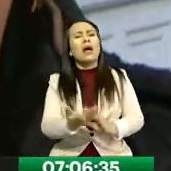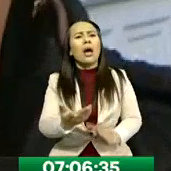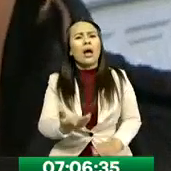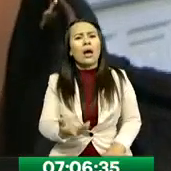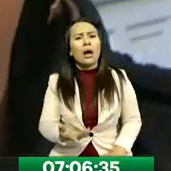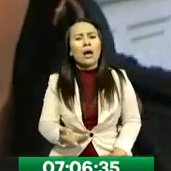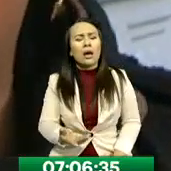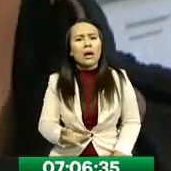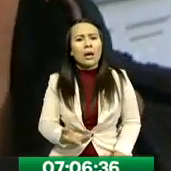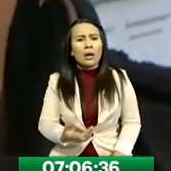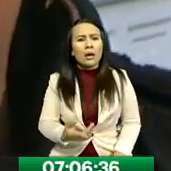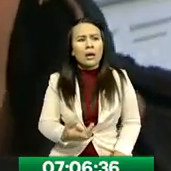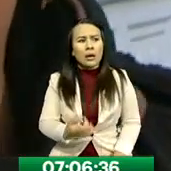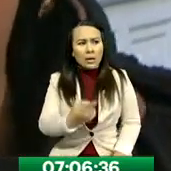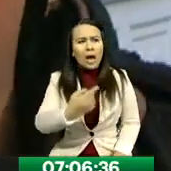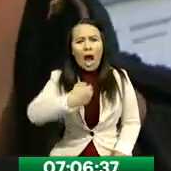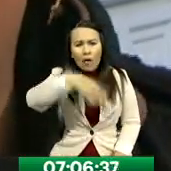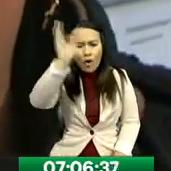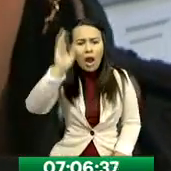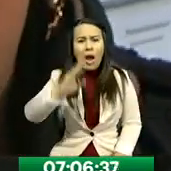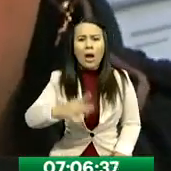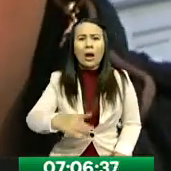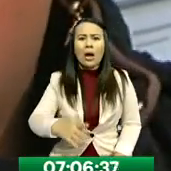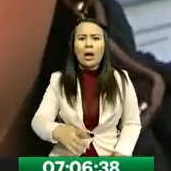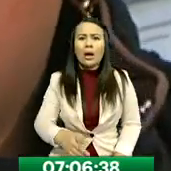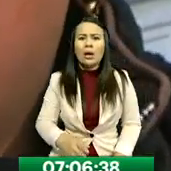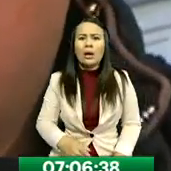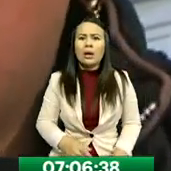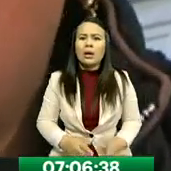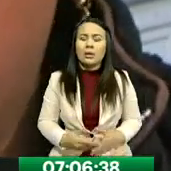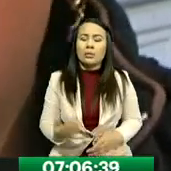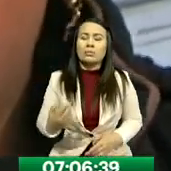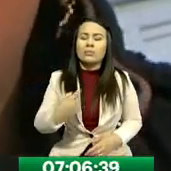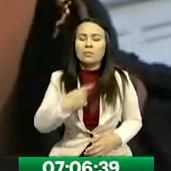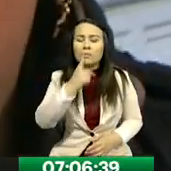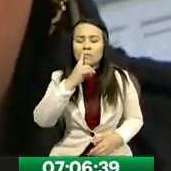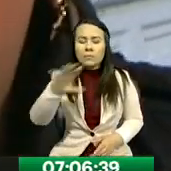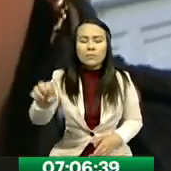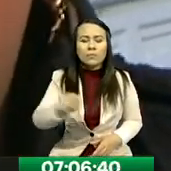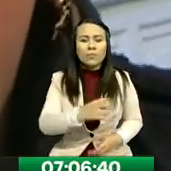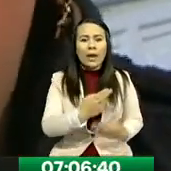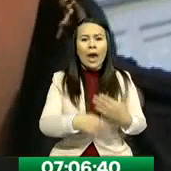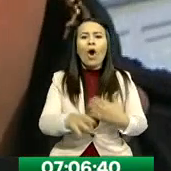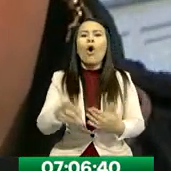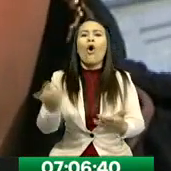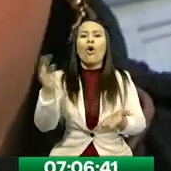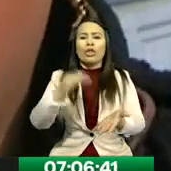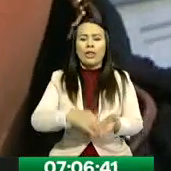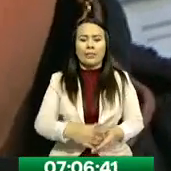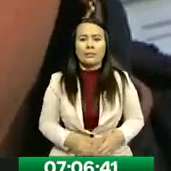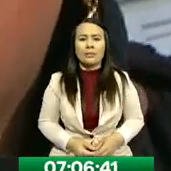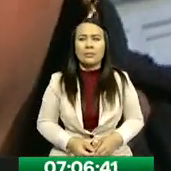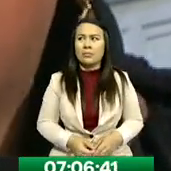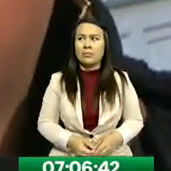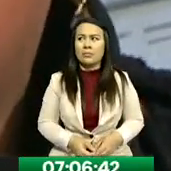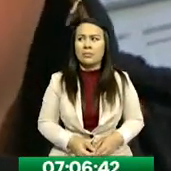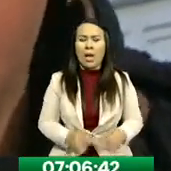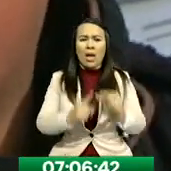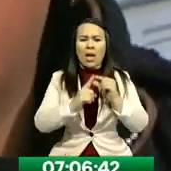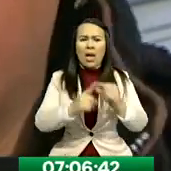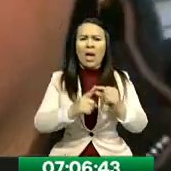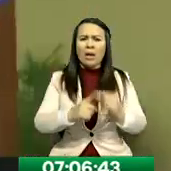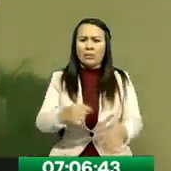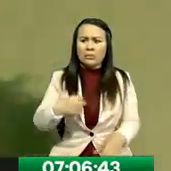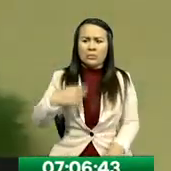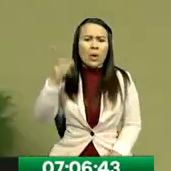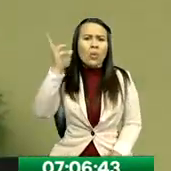y sírvase nomás el almuerzo y se retira, por favor. Entonces yo ya entré vuelta cuando empezó ya con palabras, pues,